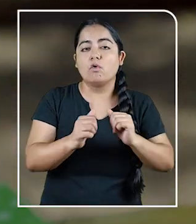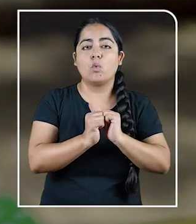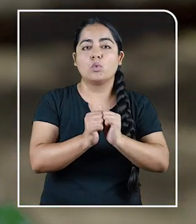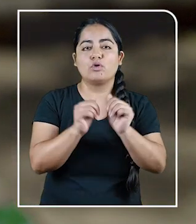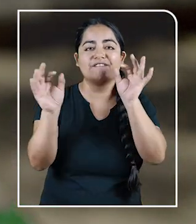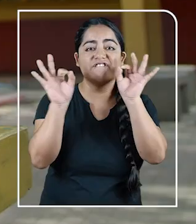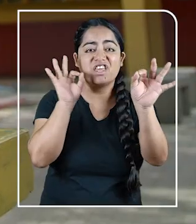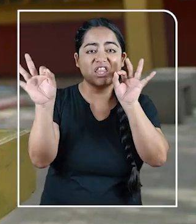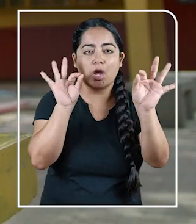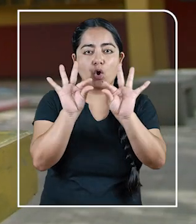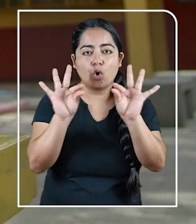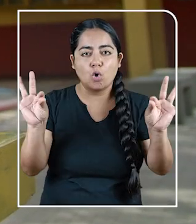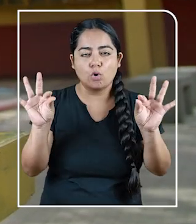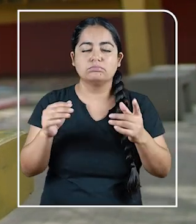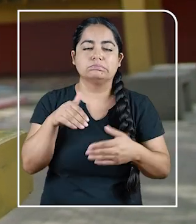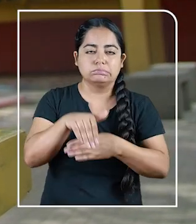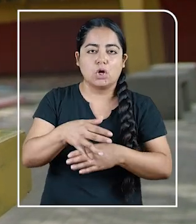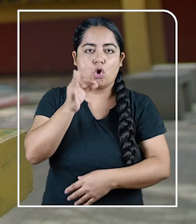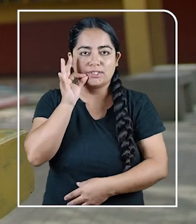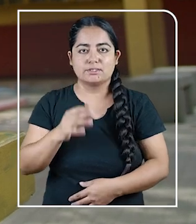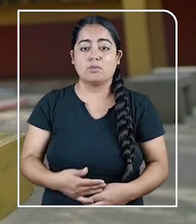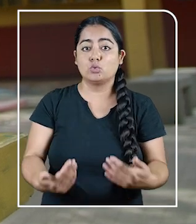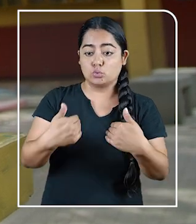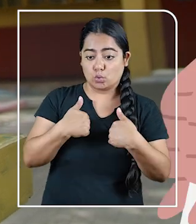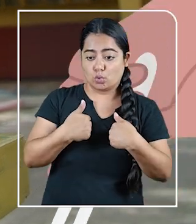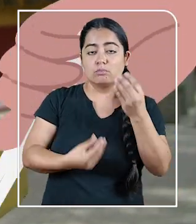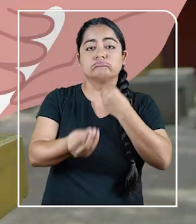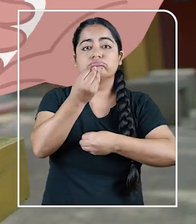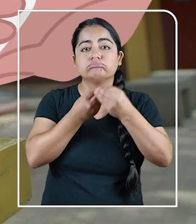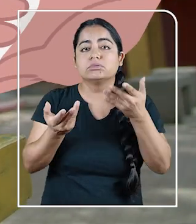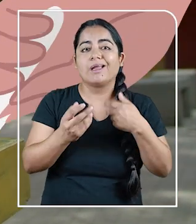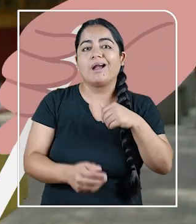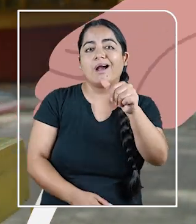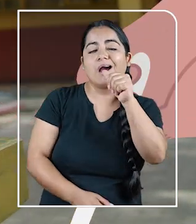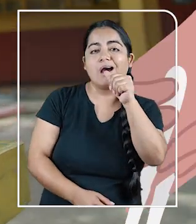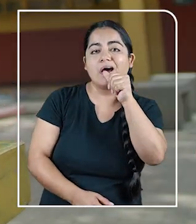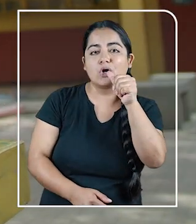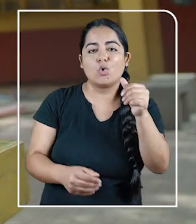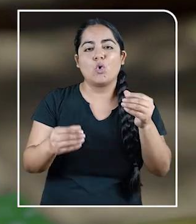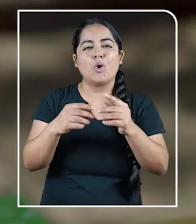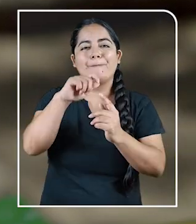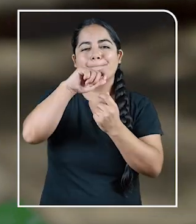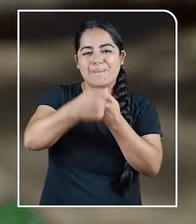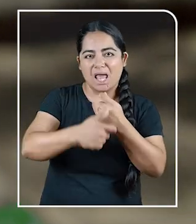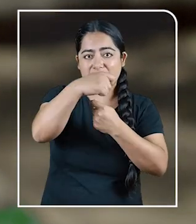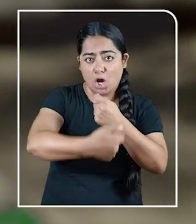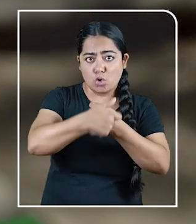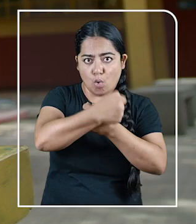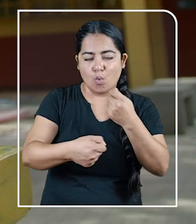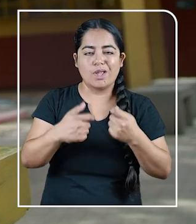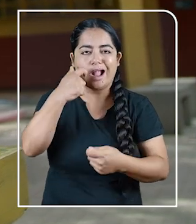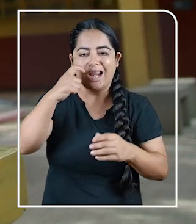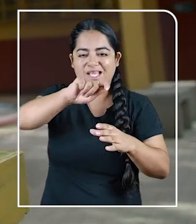y fideos la once. Yo como arroz con plátano,